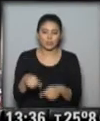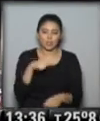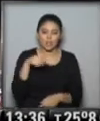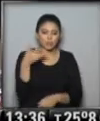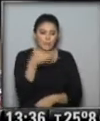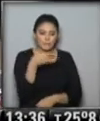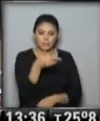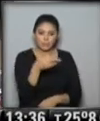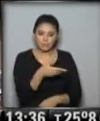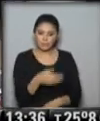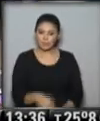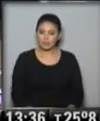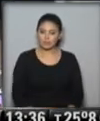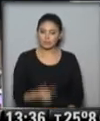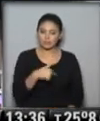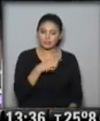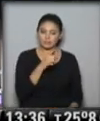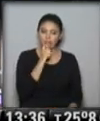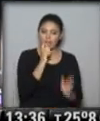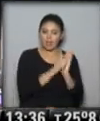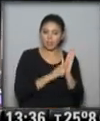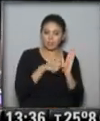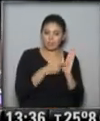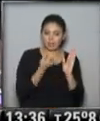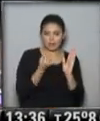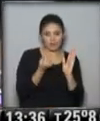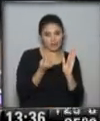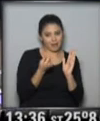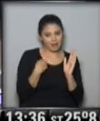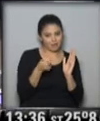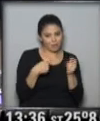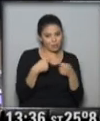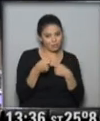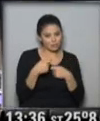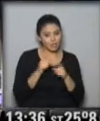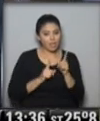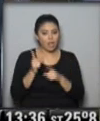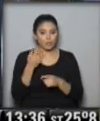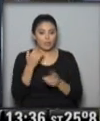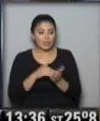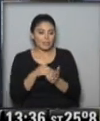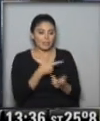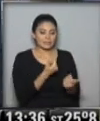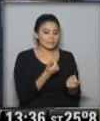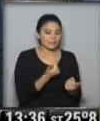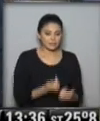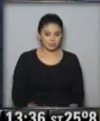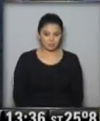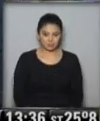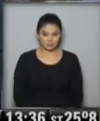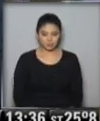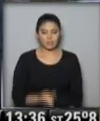las preparas se ha convertido en un gran negocio y muchos políticos efectivamente dependen de las encuestas y en todas maneras creo que